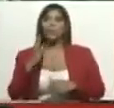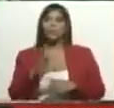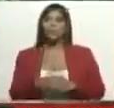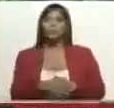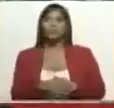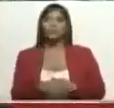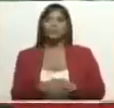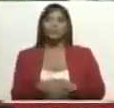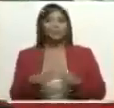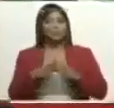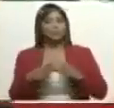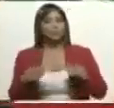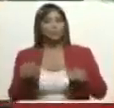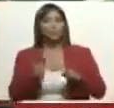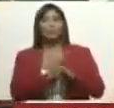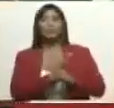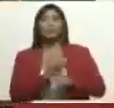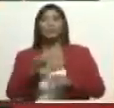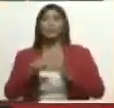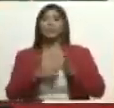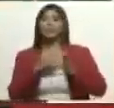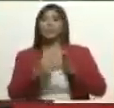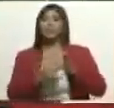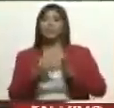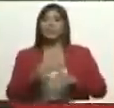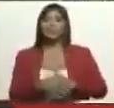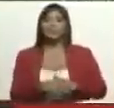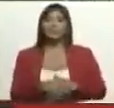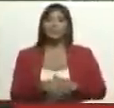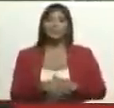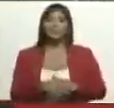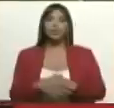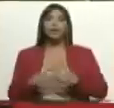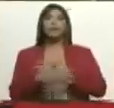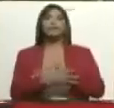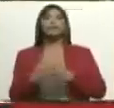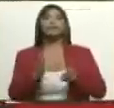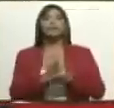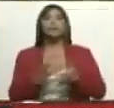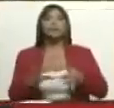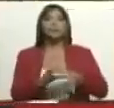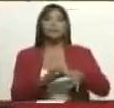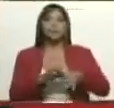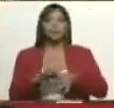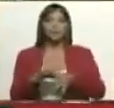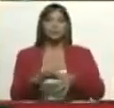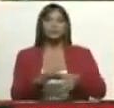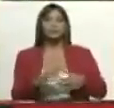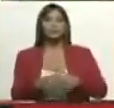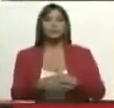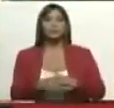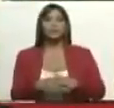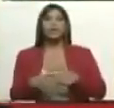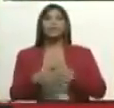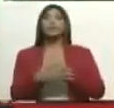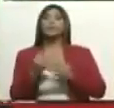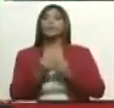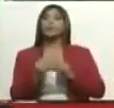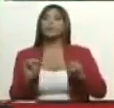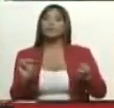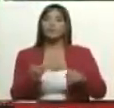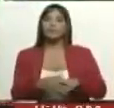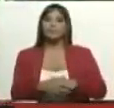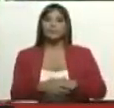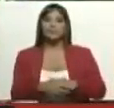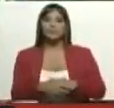todos cuidar esta institución, abrazarnos en la unidad, abrazarnos en la independencia,